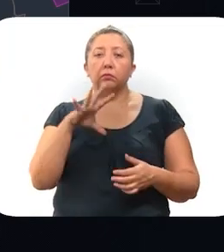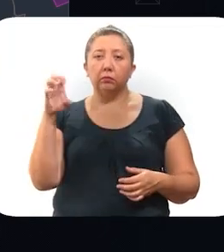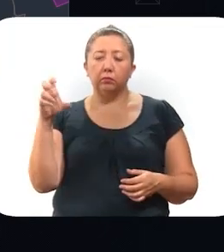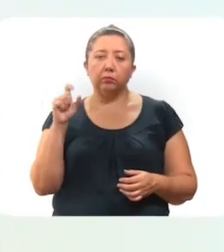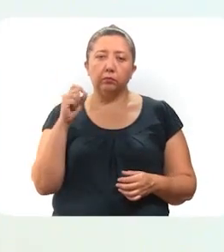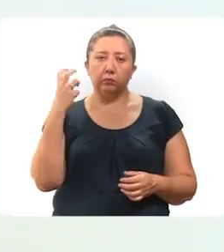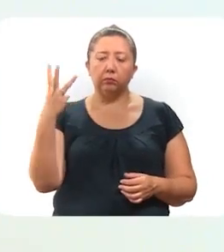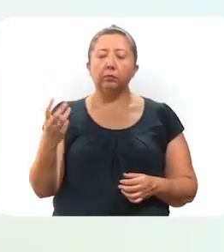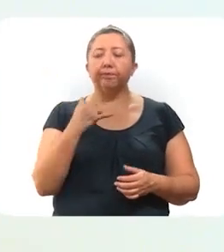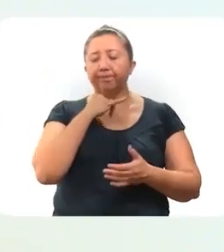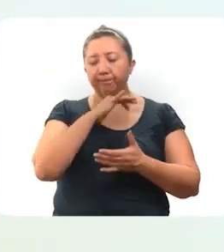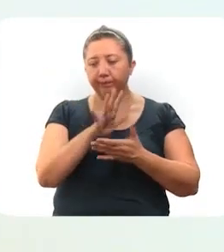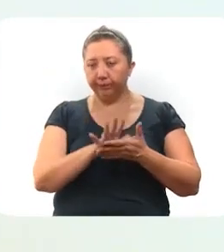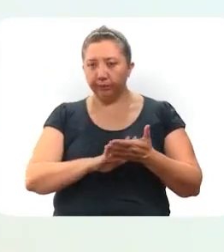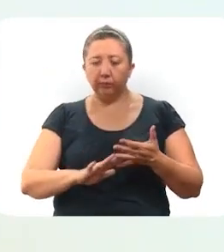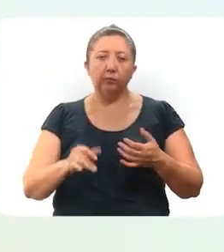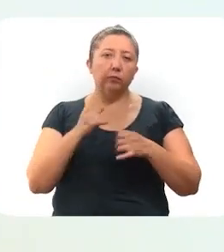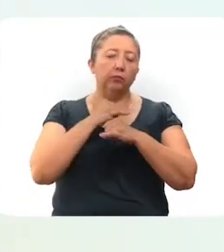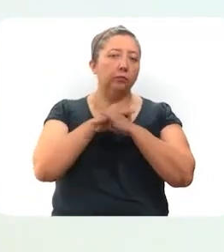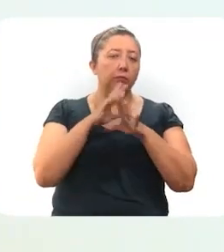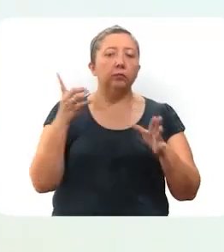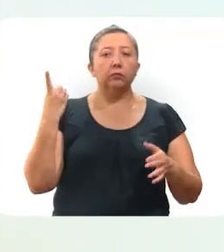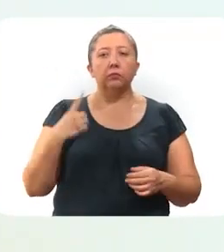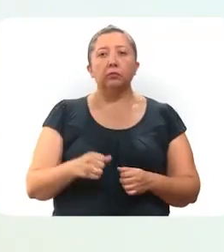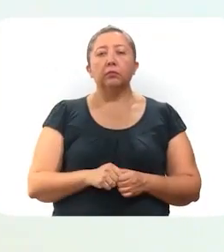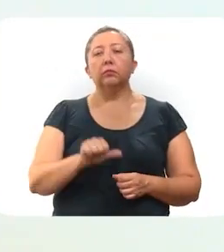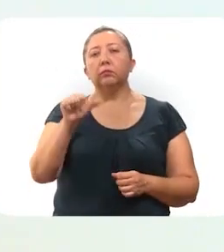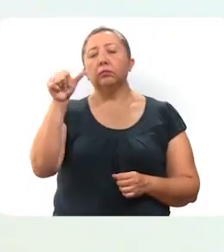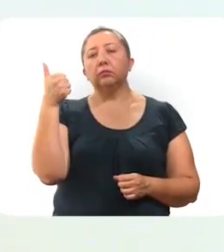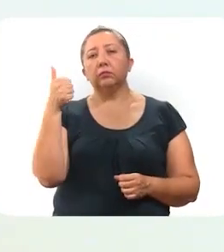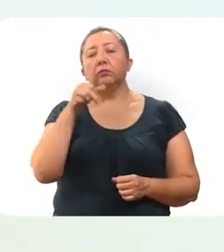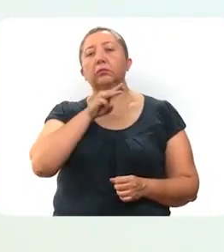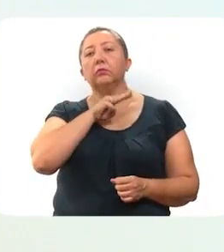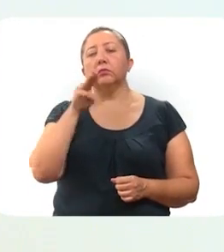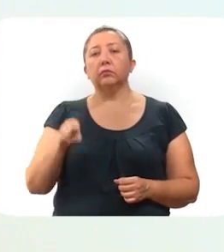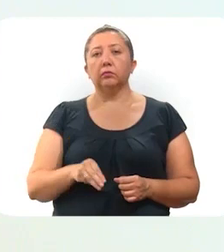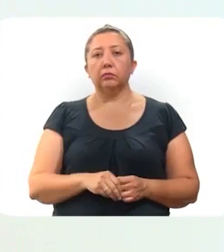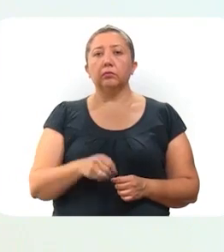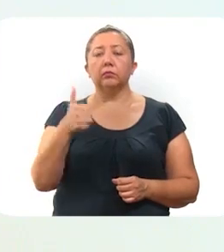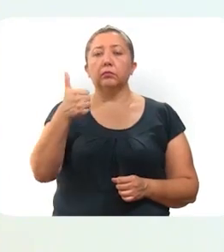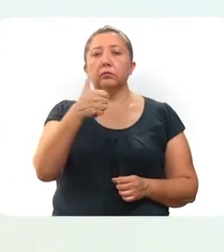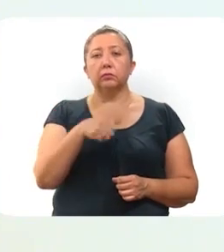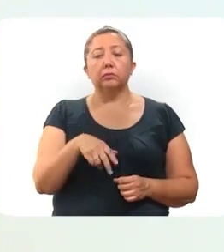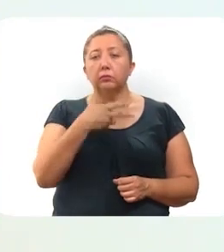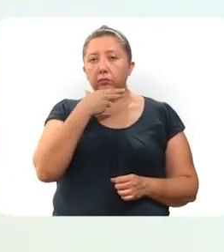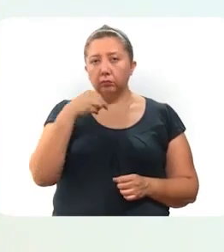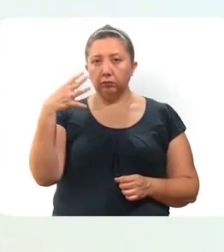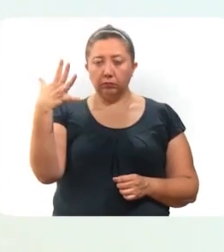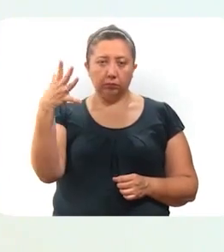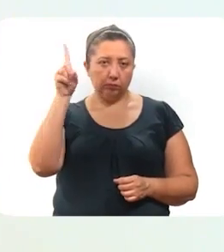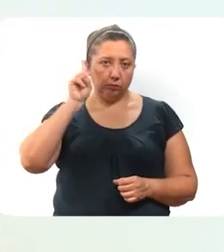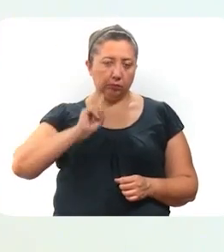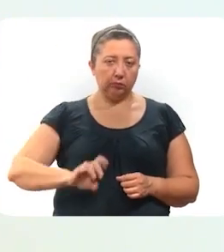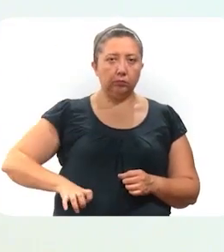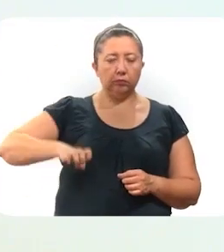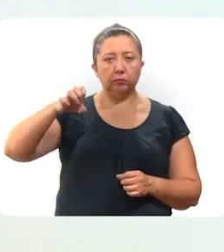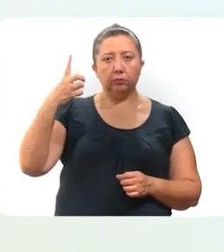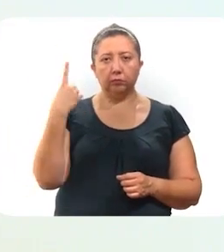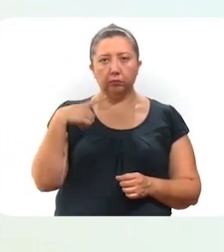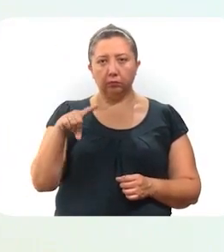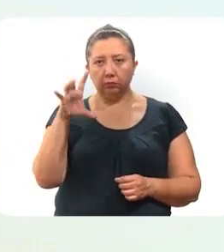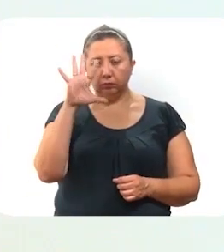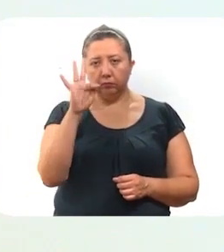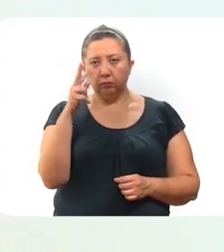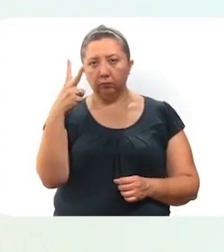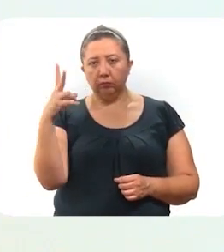14.523. Lamentablemente en este parte médico informamos de 11 fallecimientos, son 6 hombres y 5 mujeres, de un rango de edad